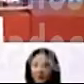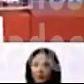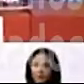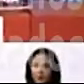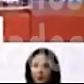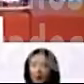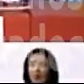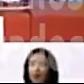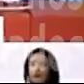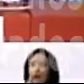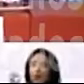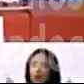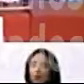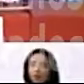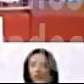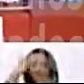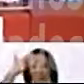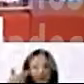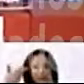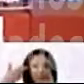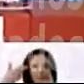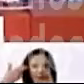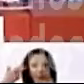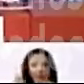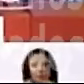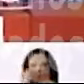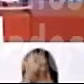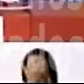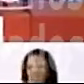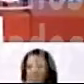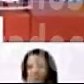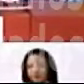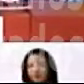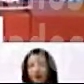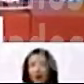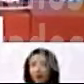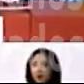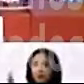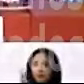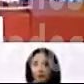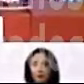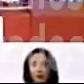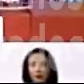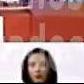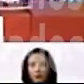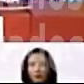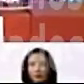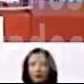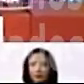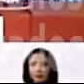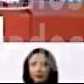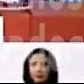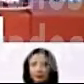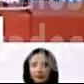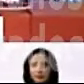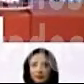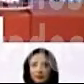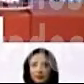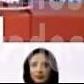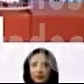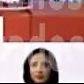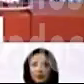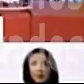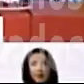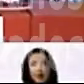eso tiene un nombre. Terrorismo, magnicidio en grado de frustración. Tal cual.